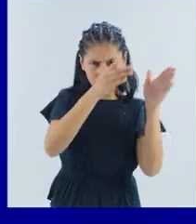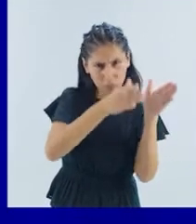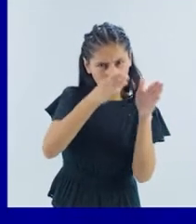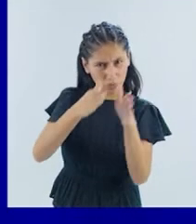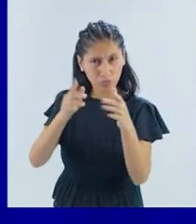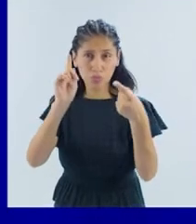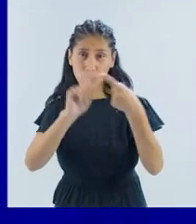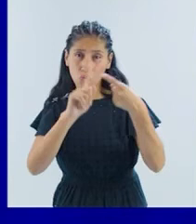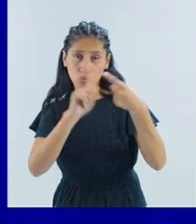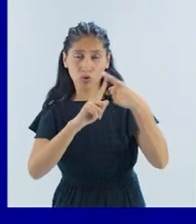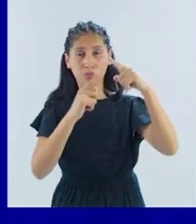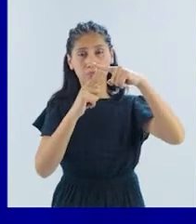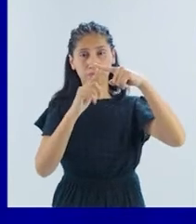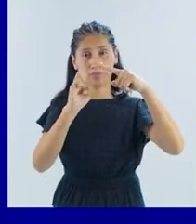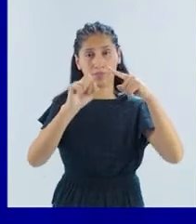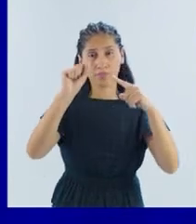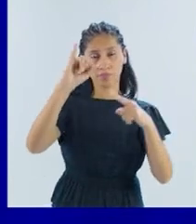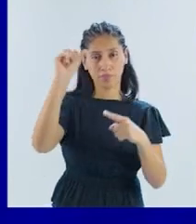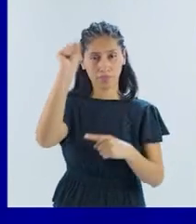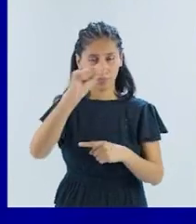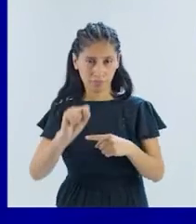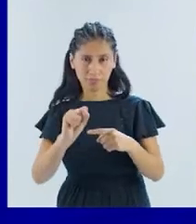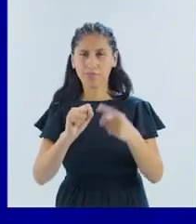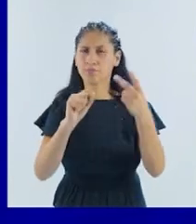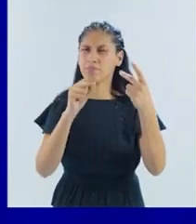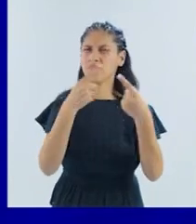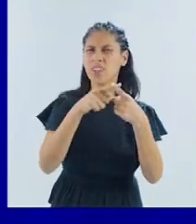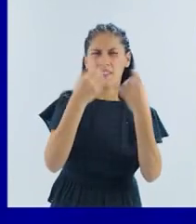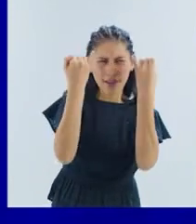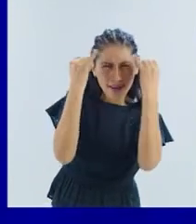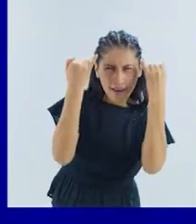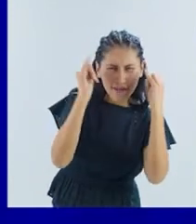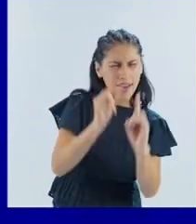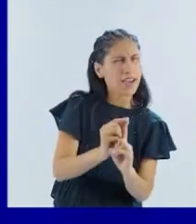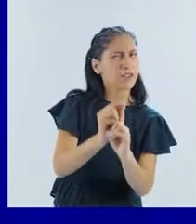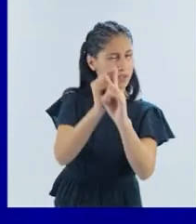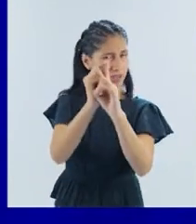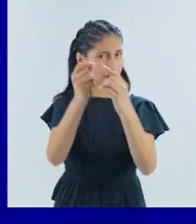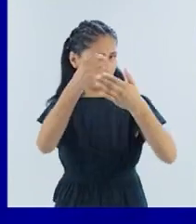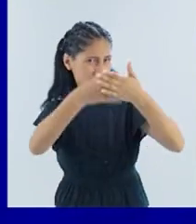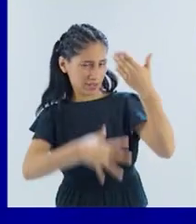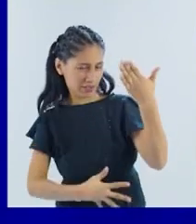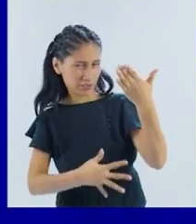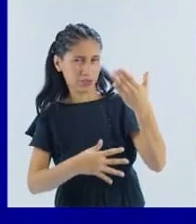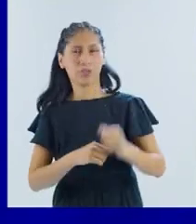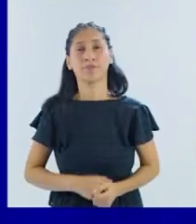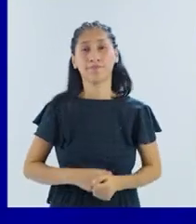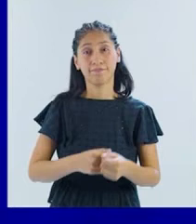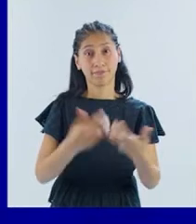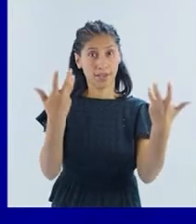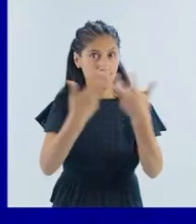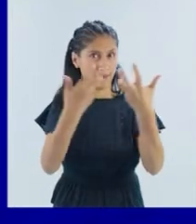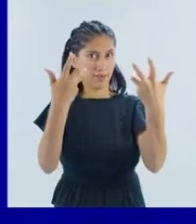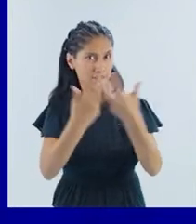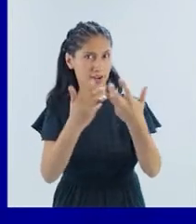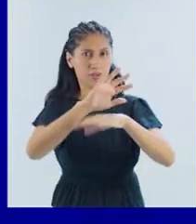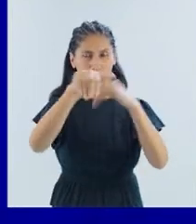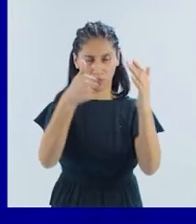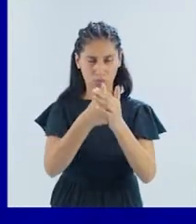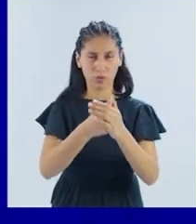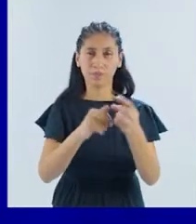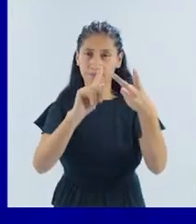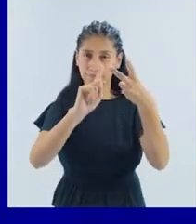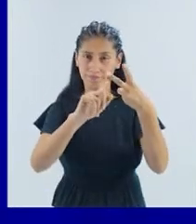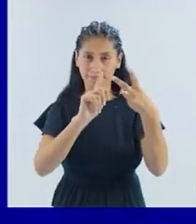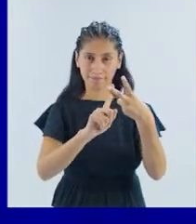partes. 1. Tesis o proposición. Se refiere a la idea principal del texto, aquella que conduce o guía al